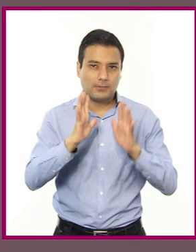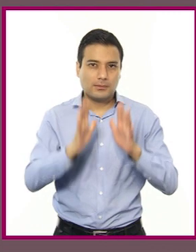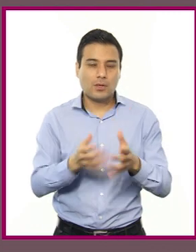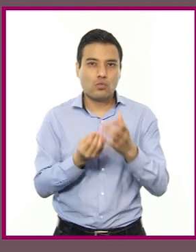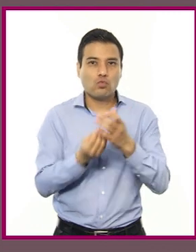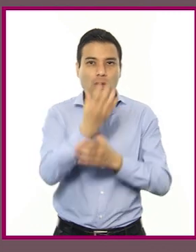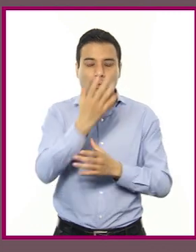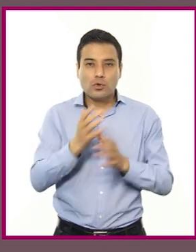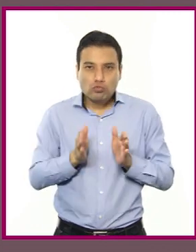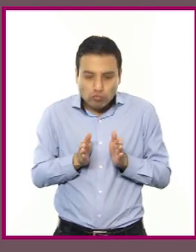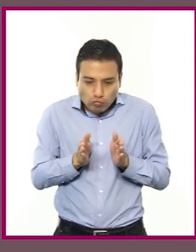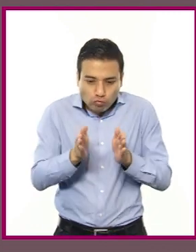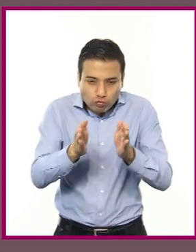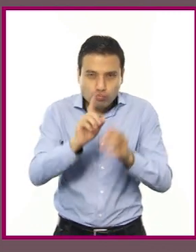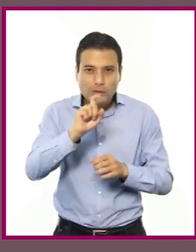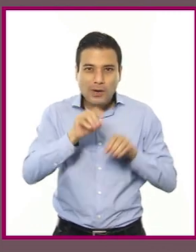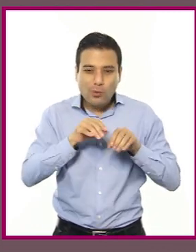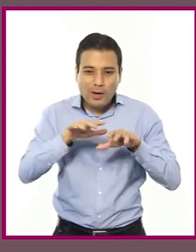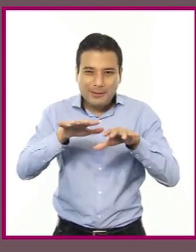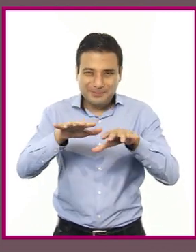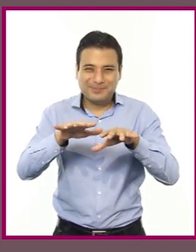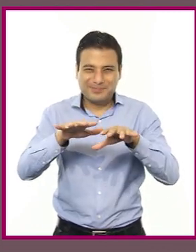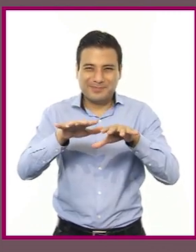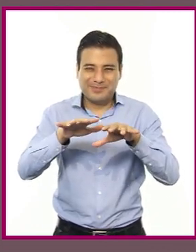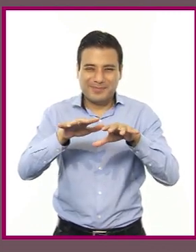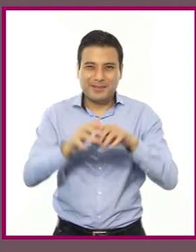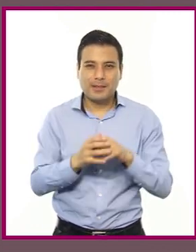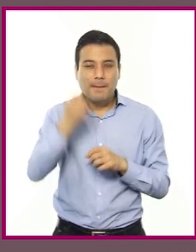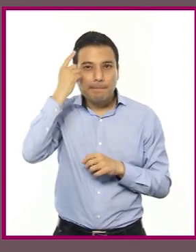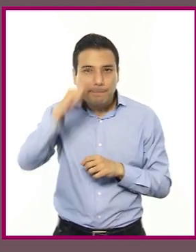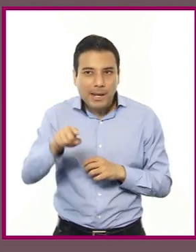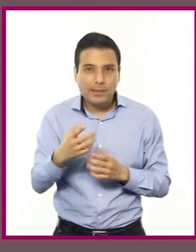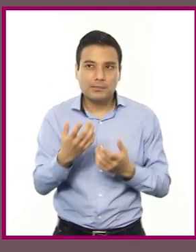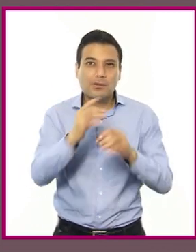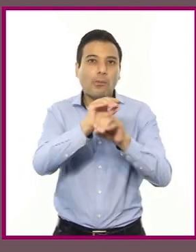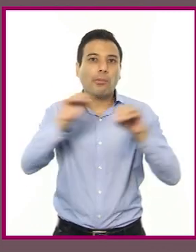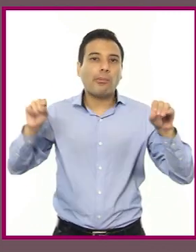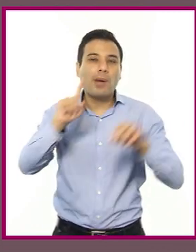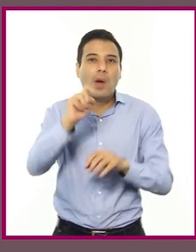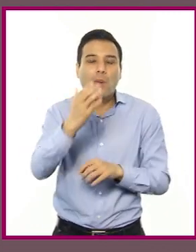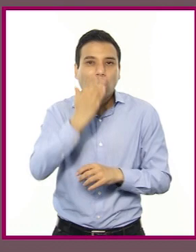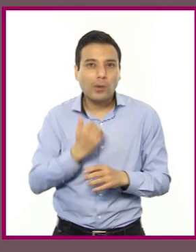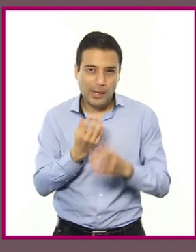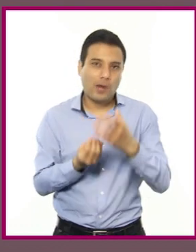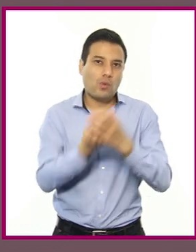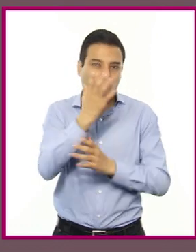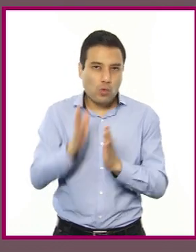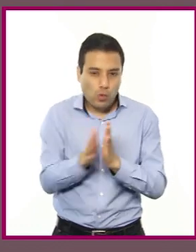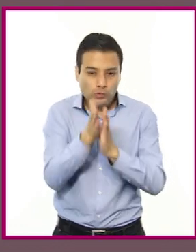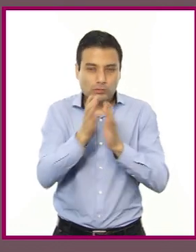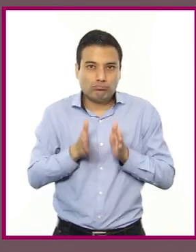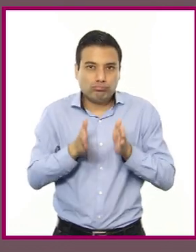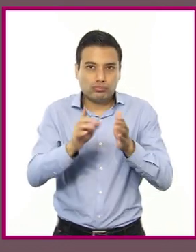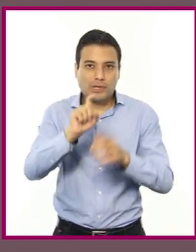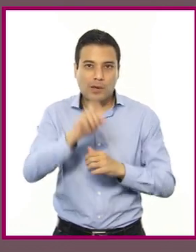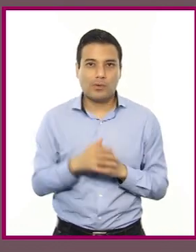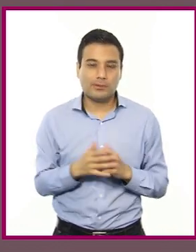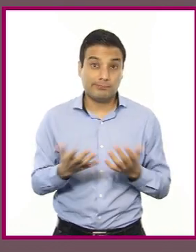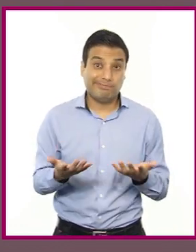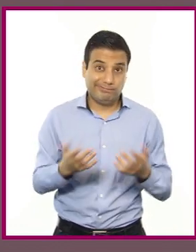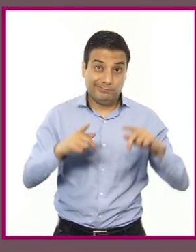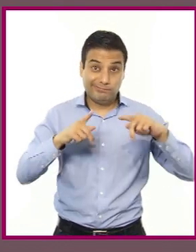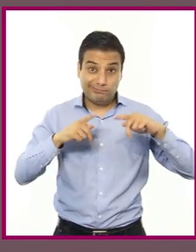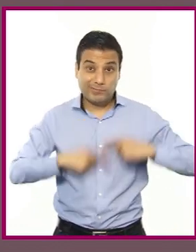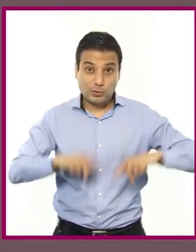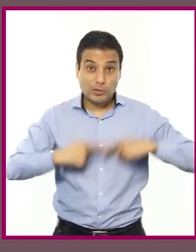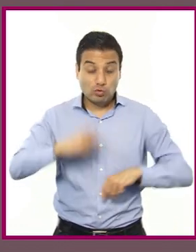riego para ganar espacio al desierto. Esto benefició principalmente a los medianos y grandes